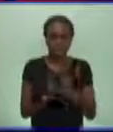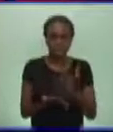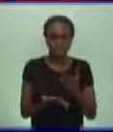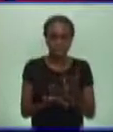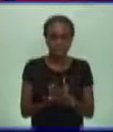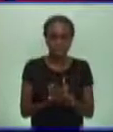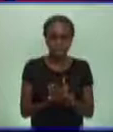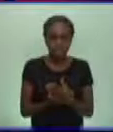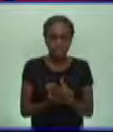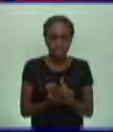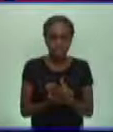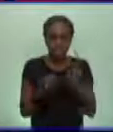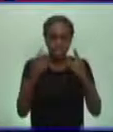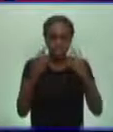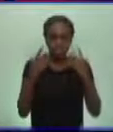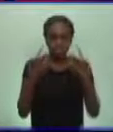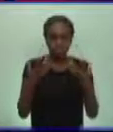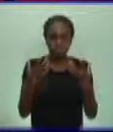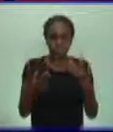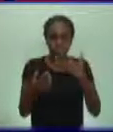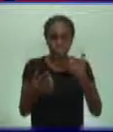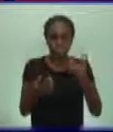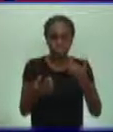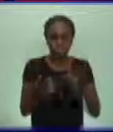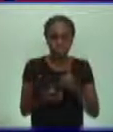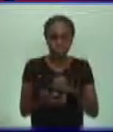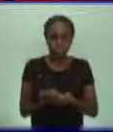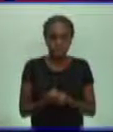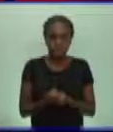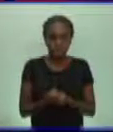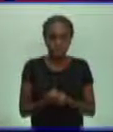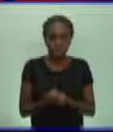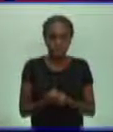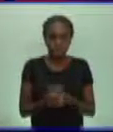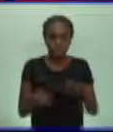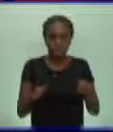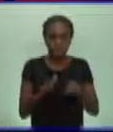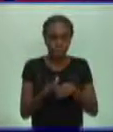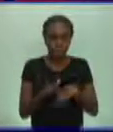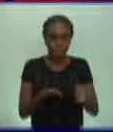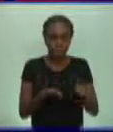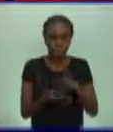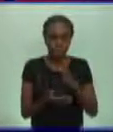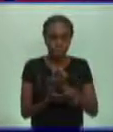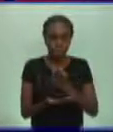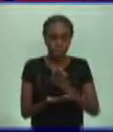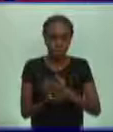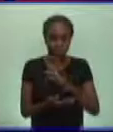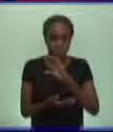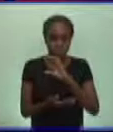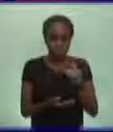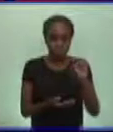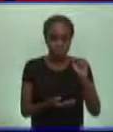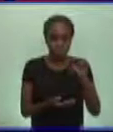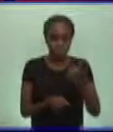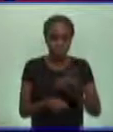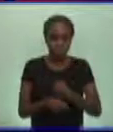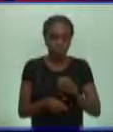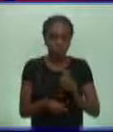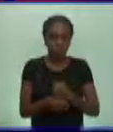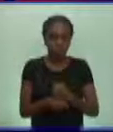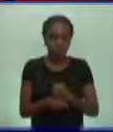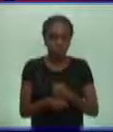que hayan sido con mucha calidad. Al Ministerio de Educación y a su colectivo de trabajo del nivel